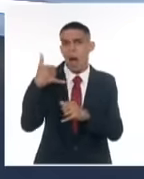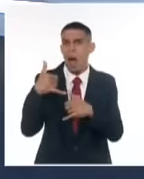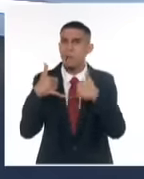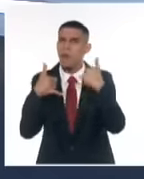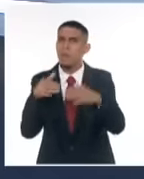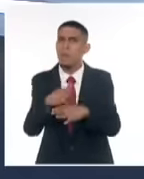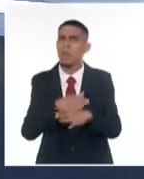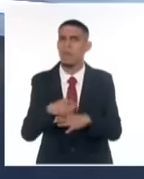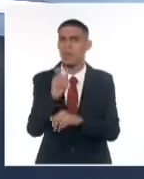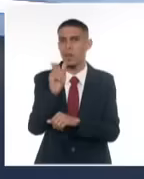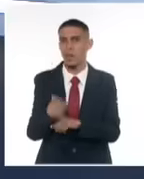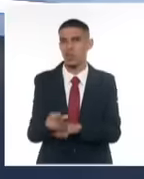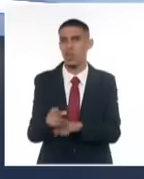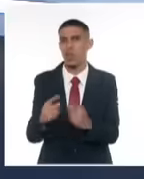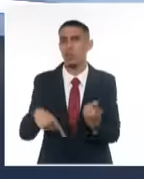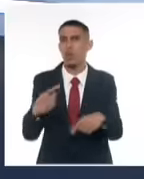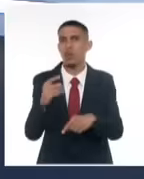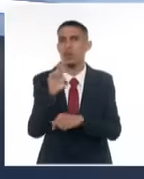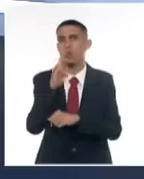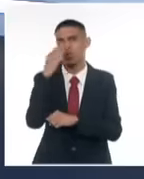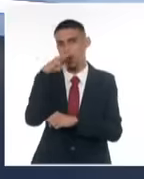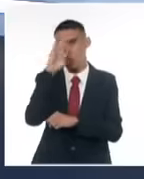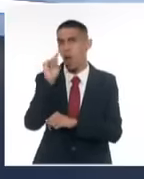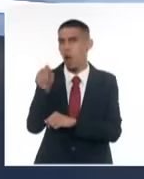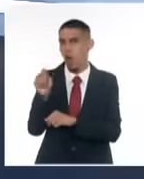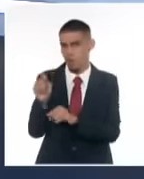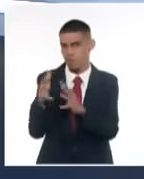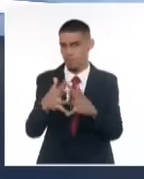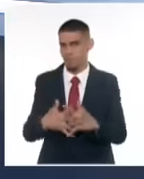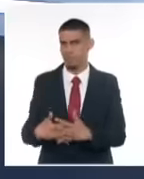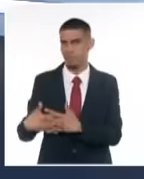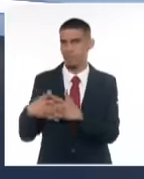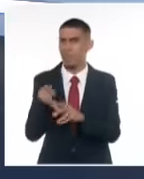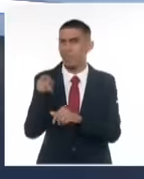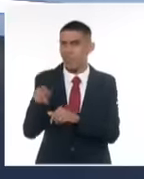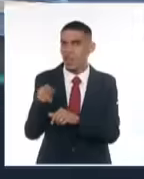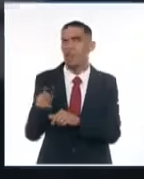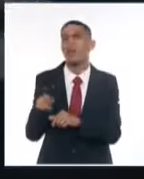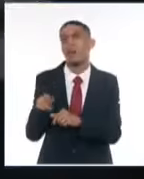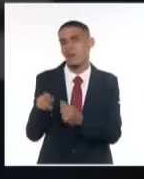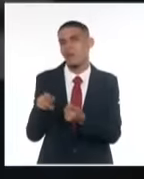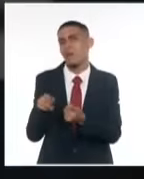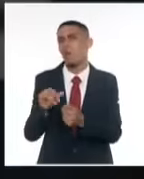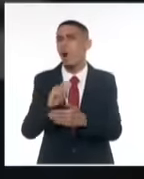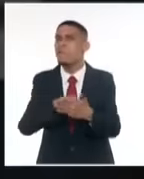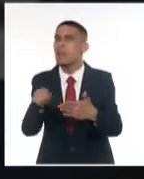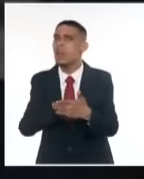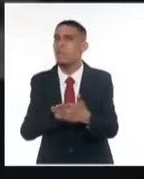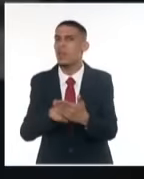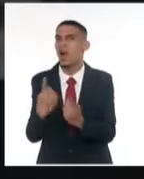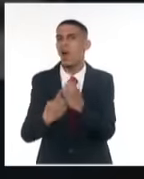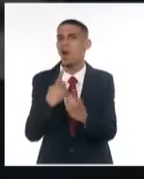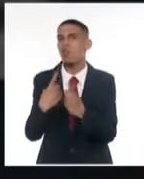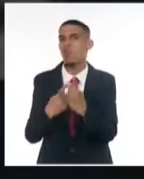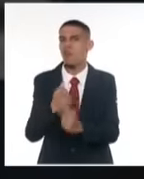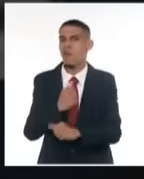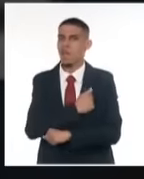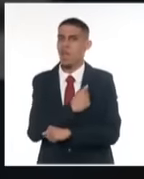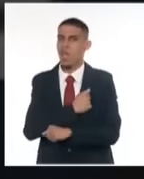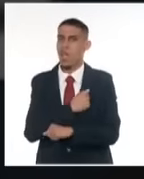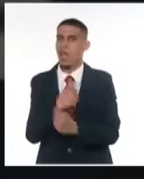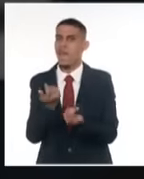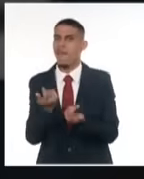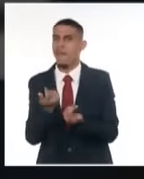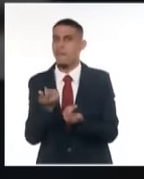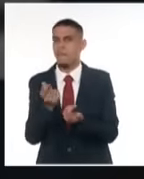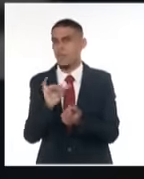En ese país y que promueven de forma pública acciones violentas contra Cuba. Personas que han recibido entrenamiento militar, pueden